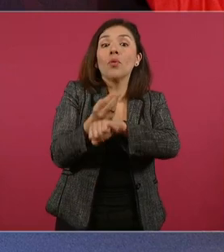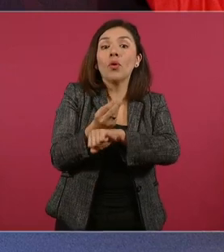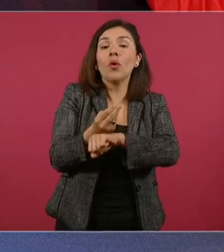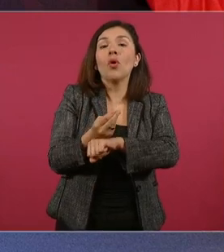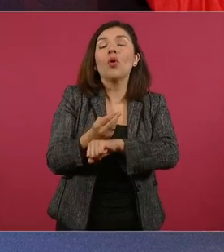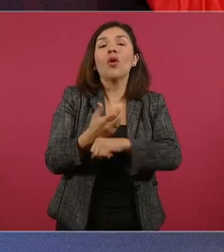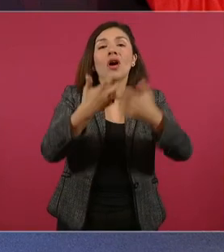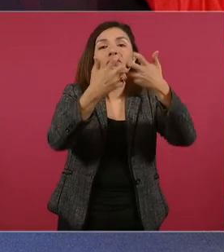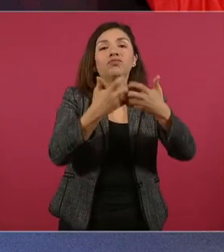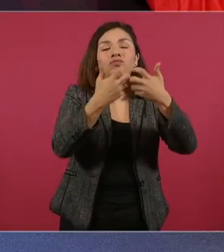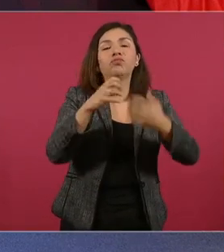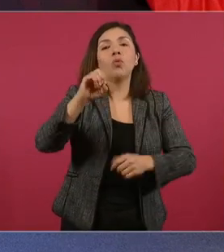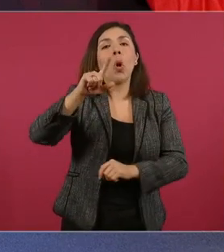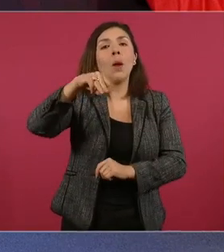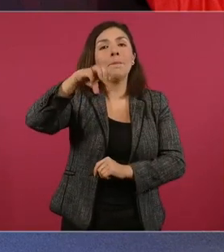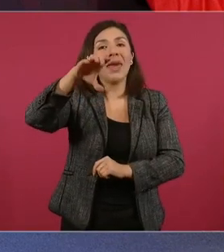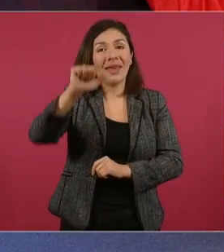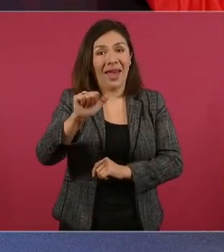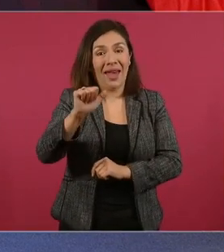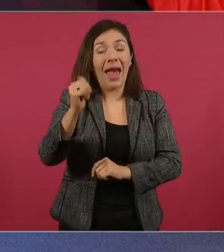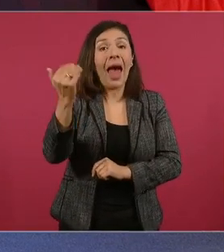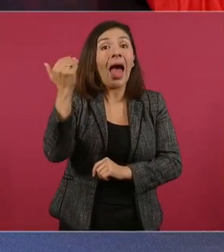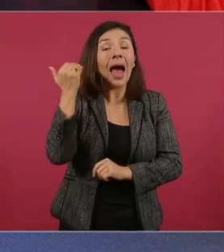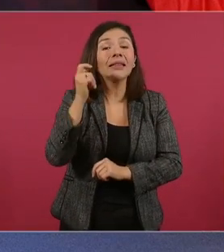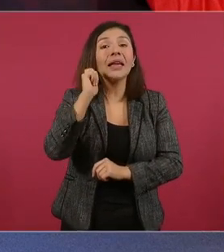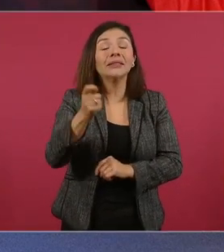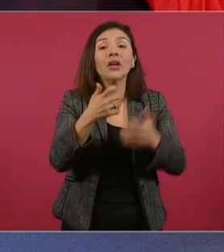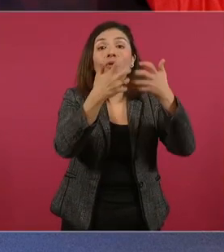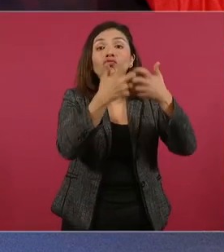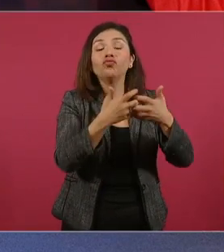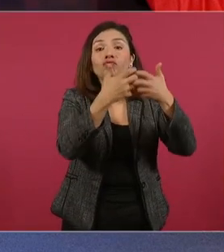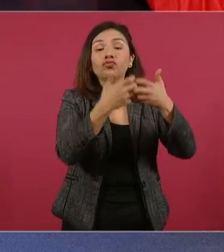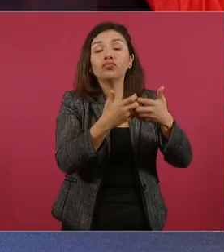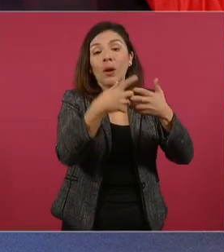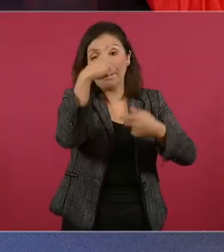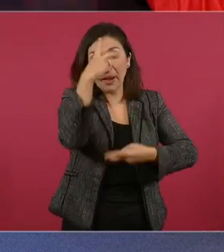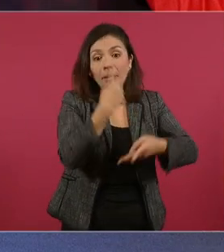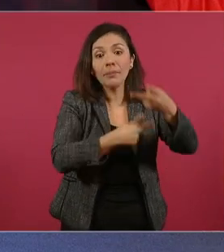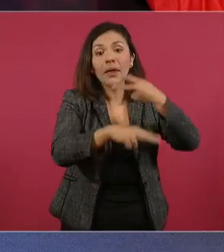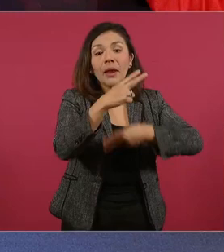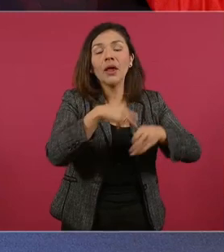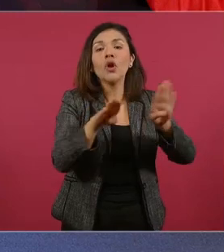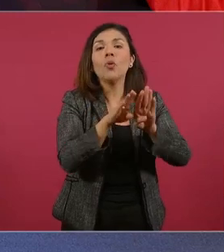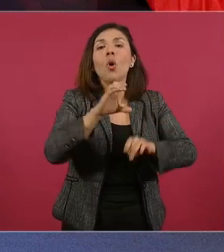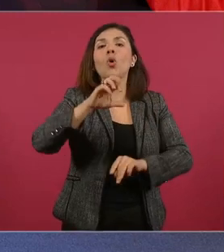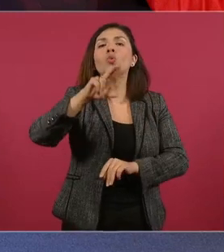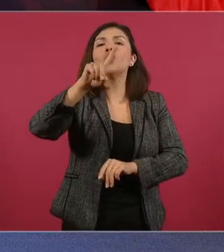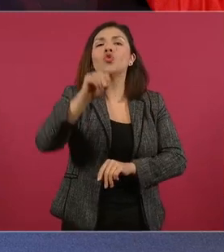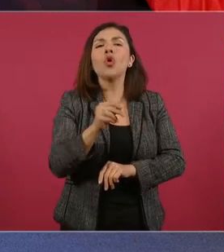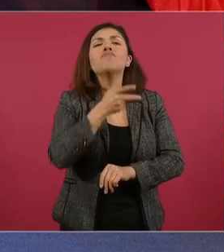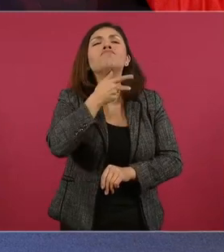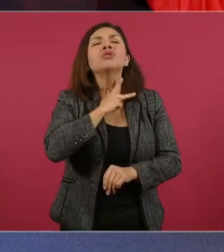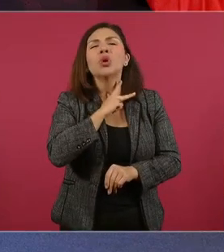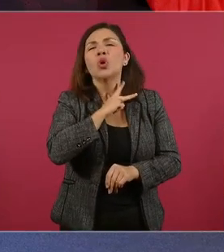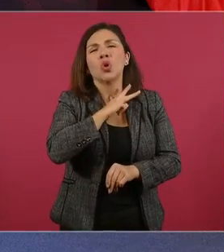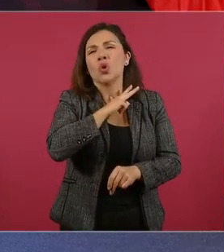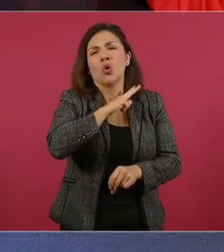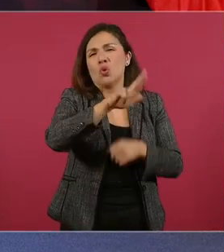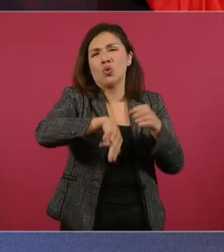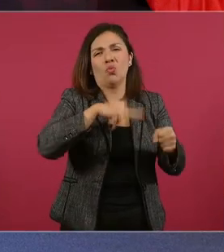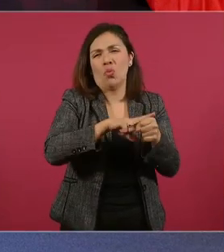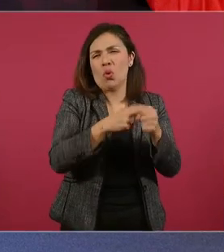Olmeca. La gráfica anterior era la producción, el proceso de crudo. Esta ya es la producción de